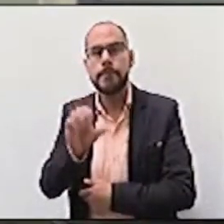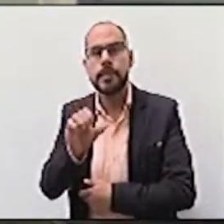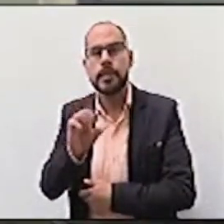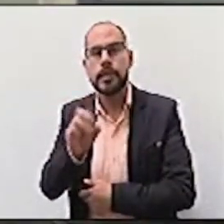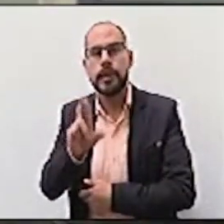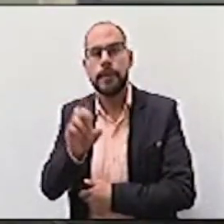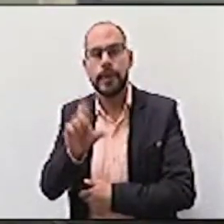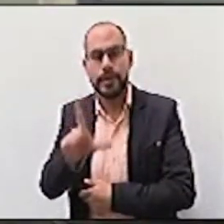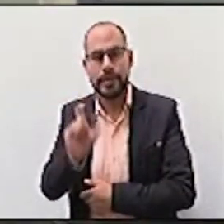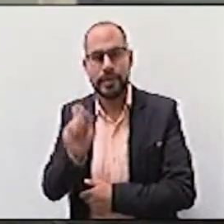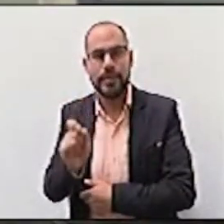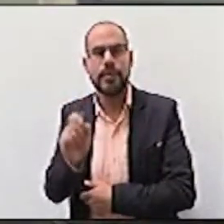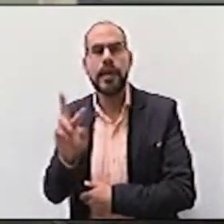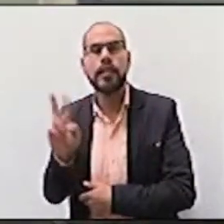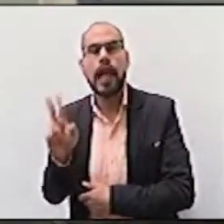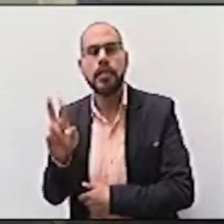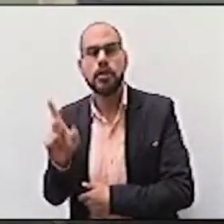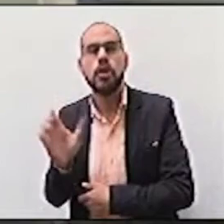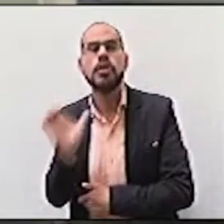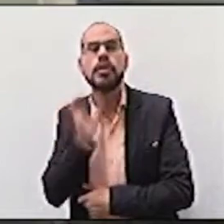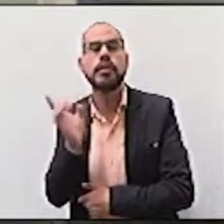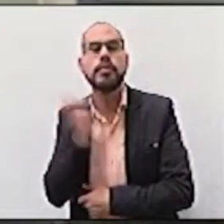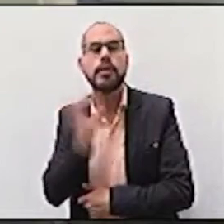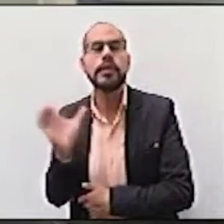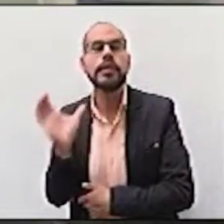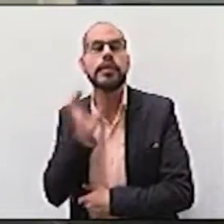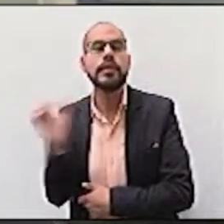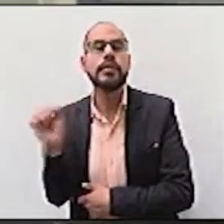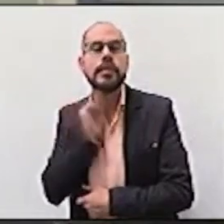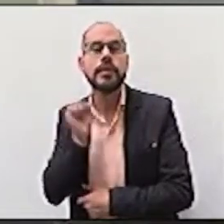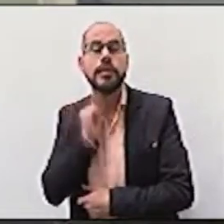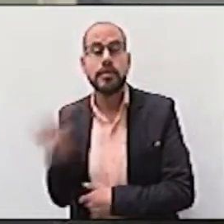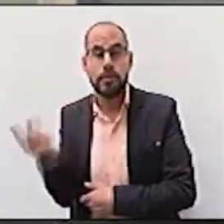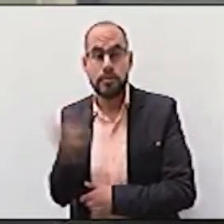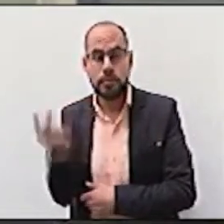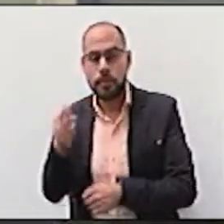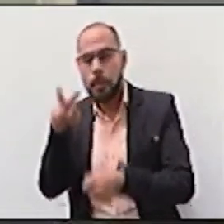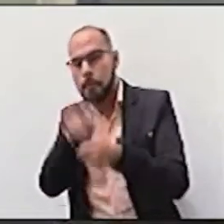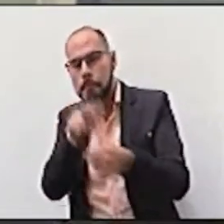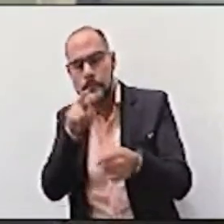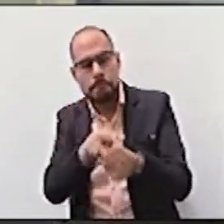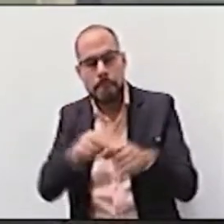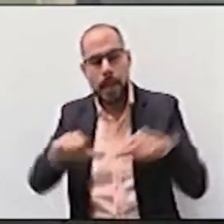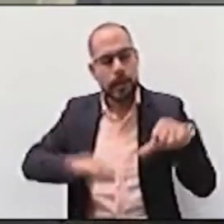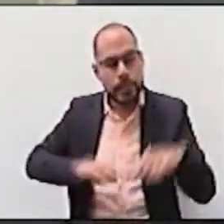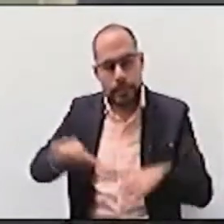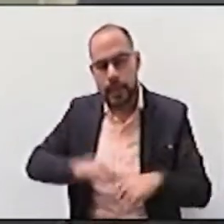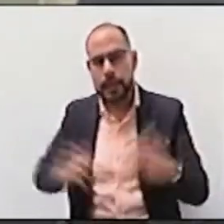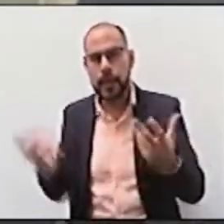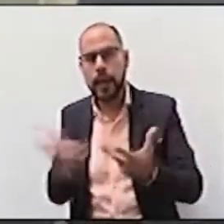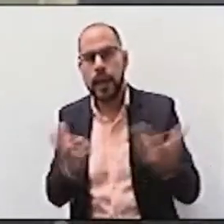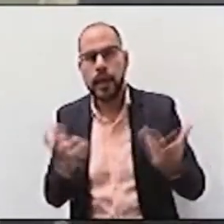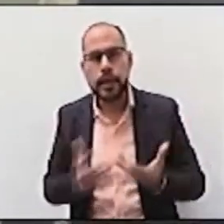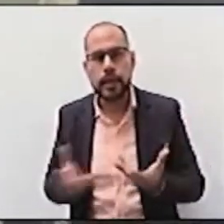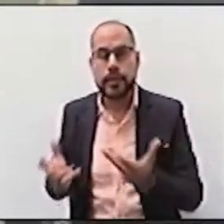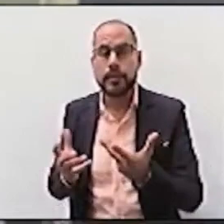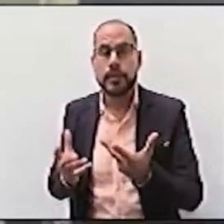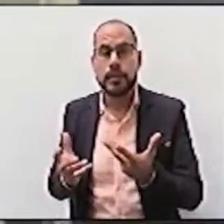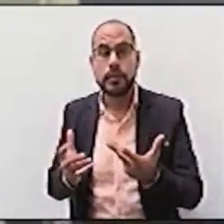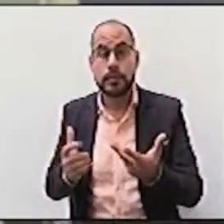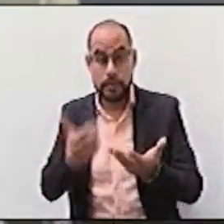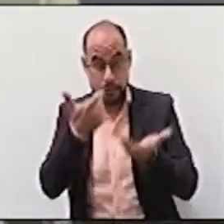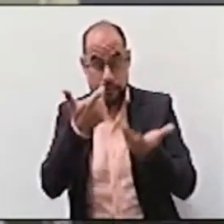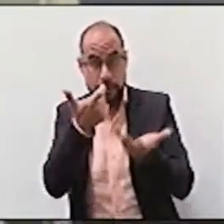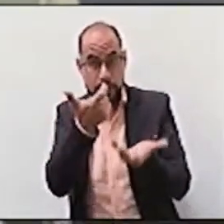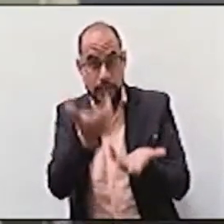de vigilar de alguna manera, de supervisar todo un cronograma de actividades. ¿De dónde se va a